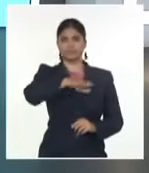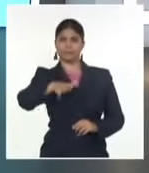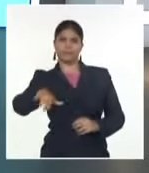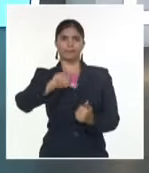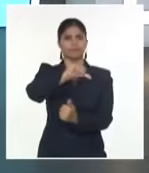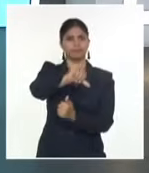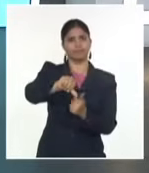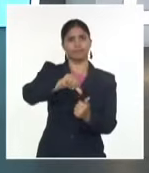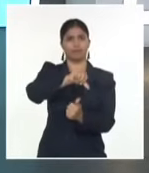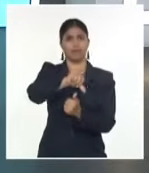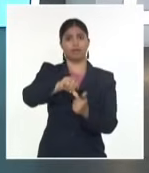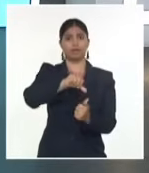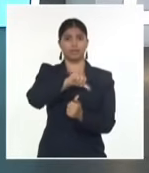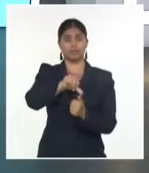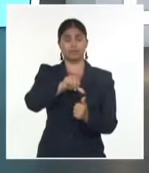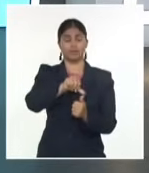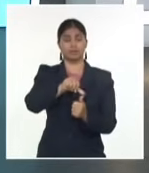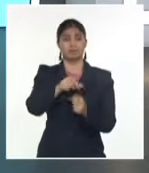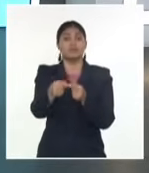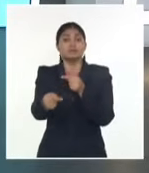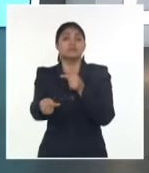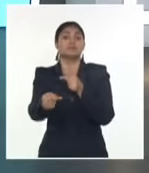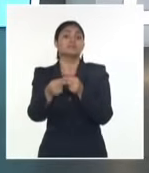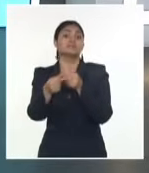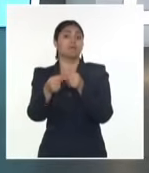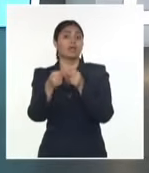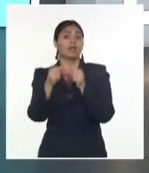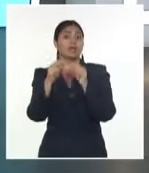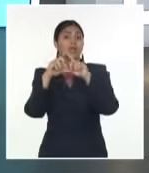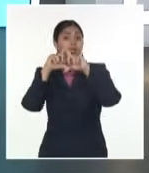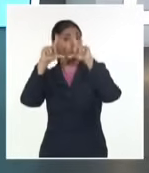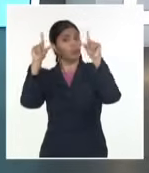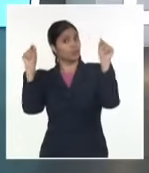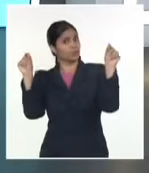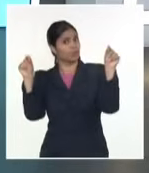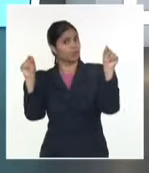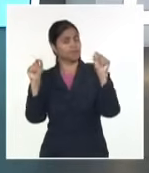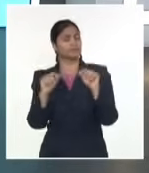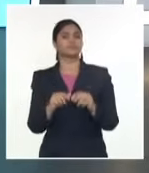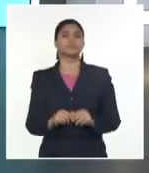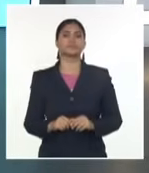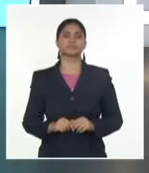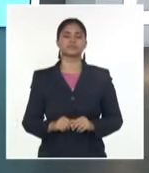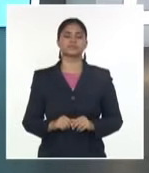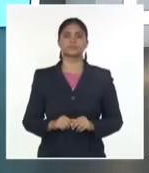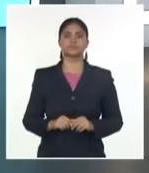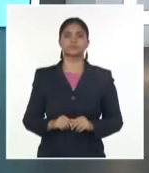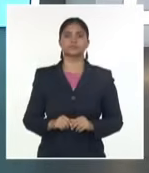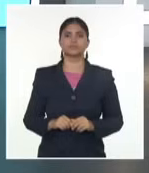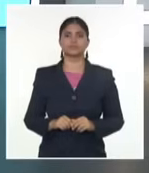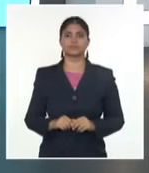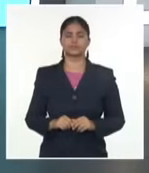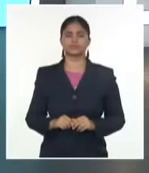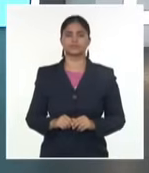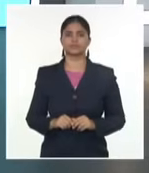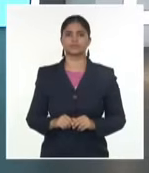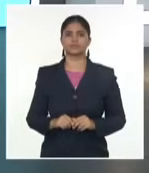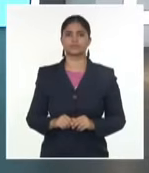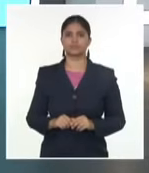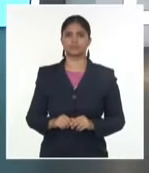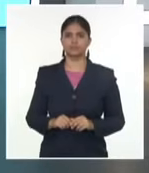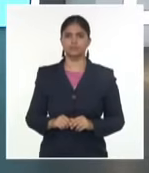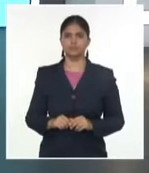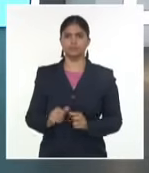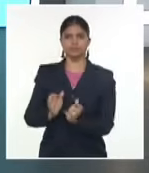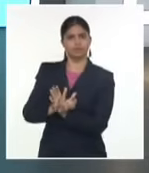nuestra región, mucho más cerca de nuestra área de interés, pero ya los modelos en ese punto pues difieren bastante. No solamente las